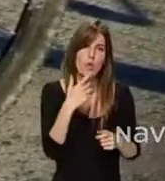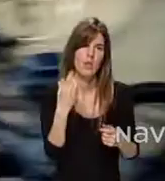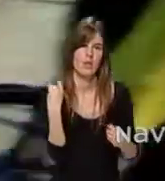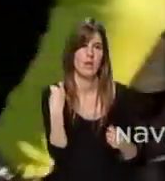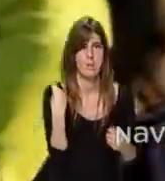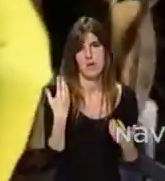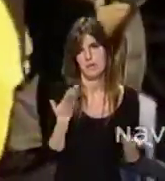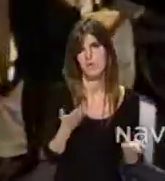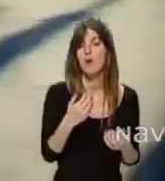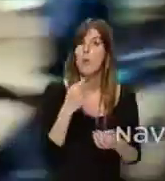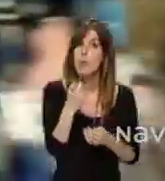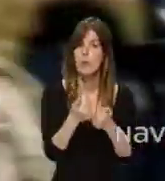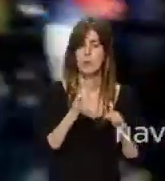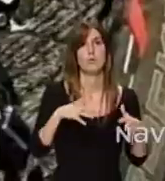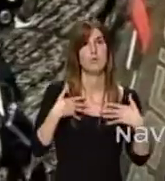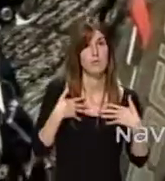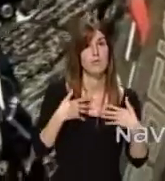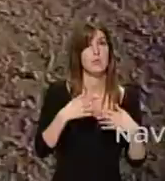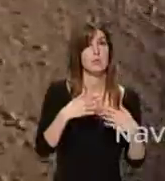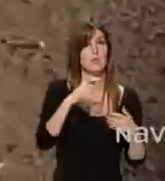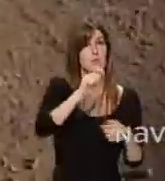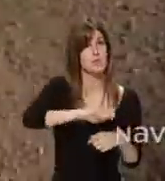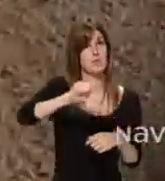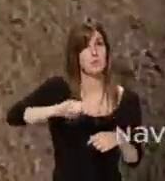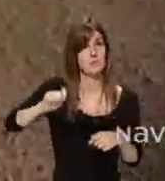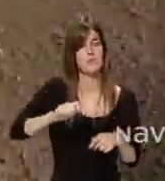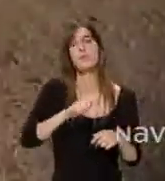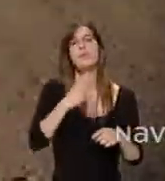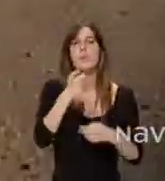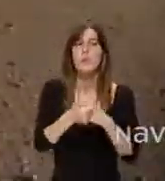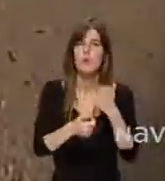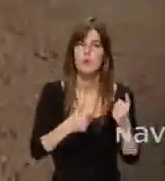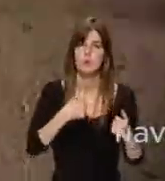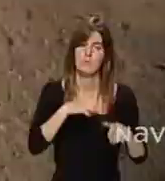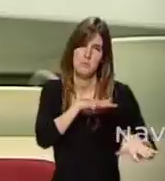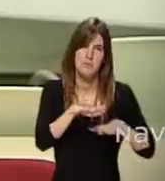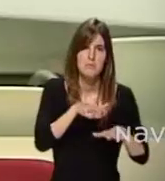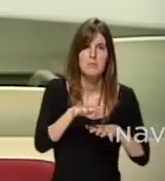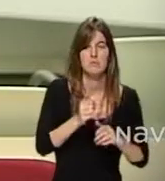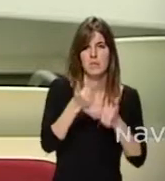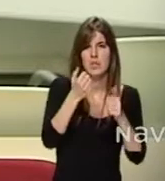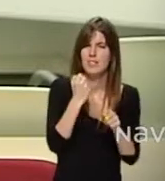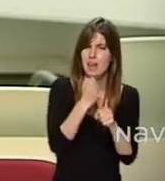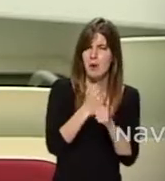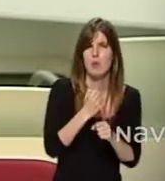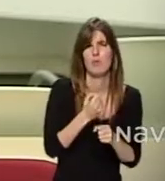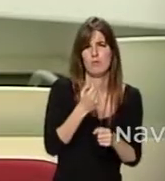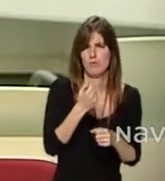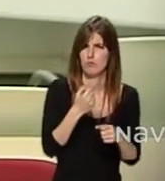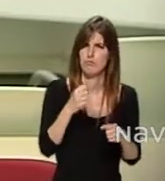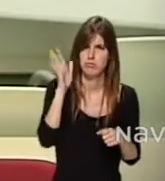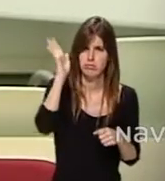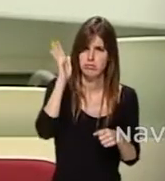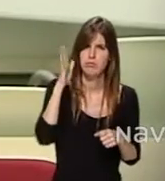Lo cierto es que han ido pasando los meses, ha ido generando actividad, hemos ido generando trabajo y ahora,